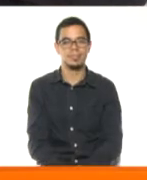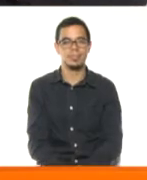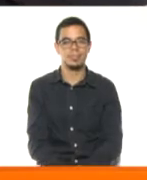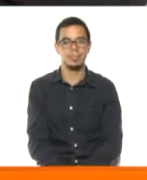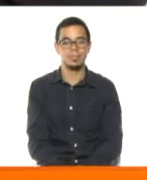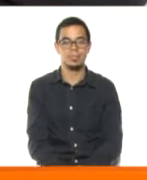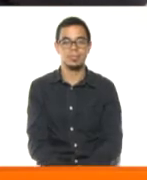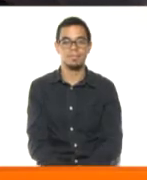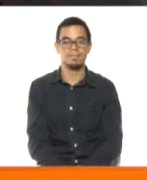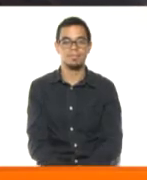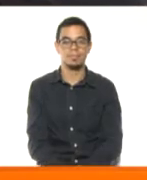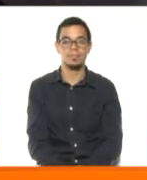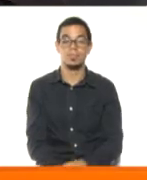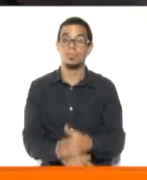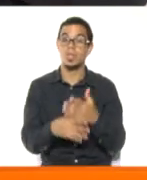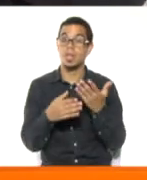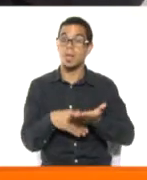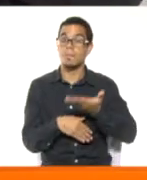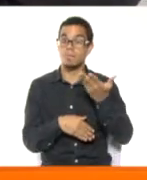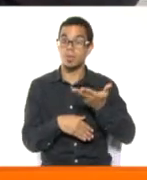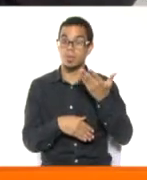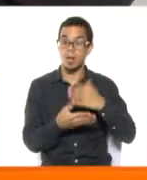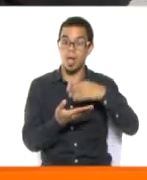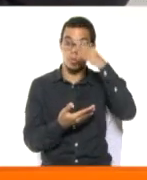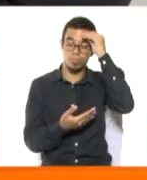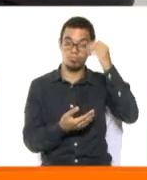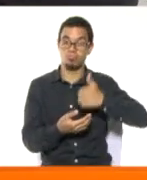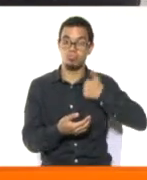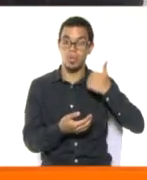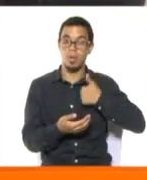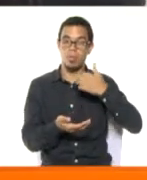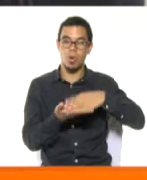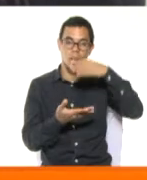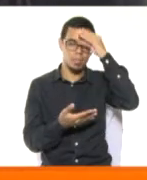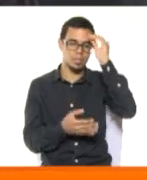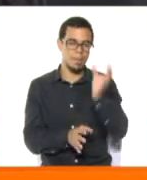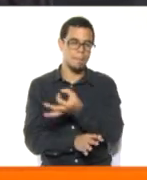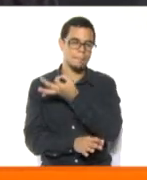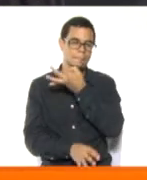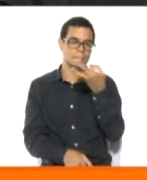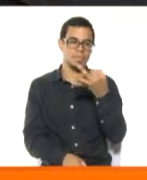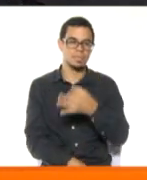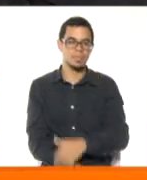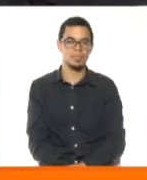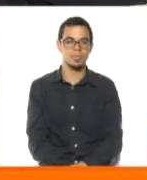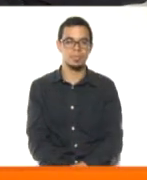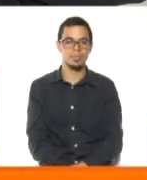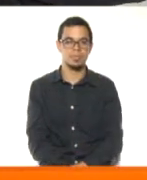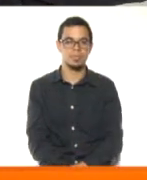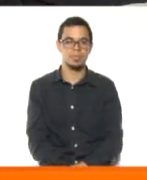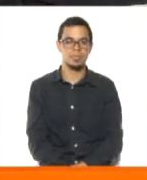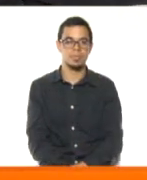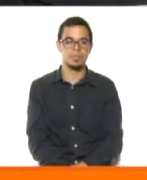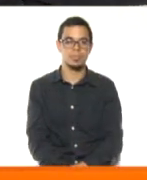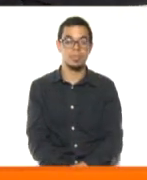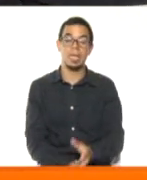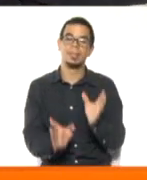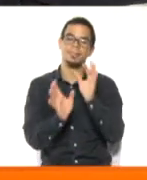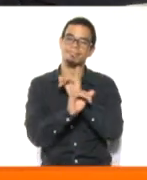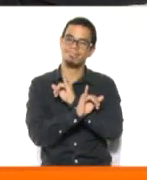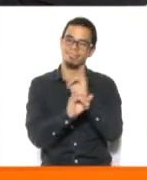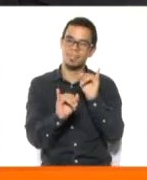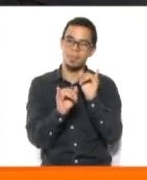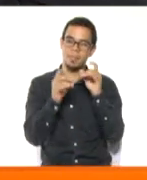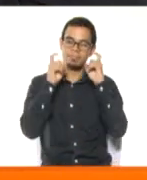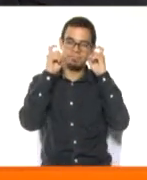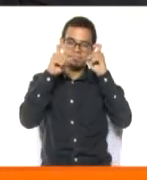Recursos para el Aprendizaje es fundamental para un aprendizaje significativo, chicos. Y con esto hemos llegado